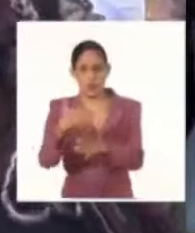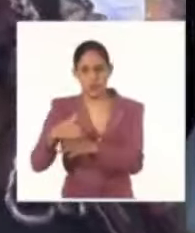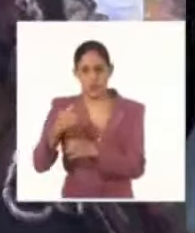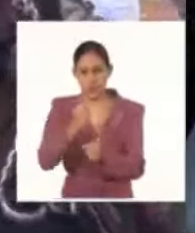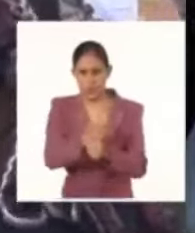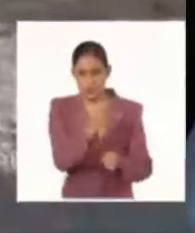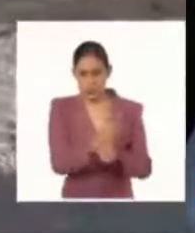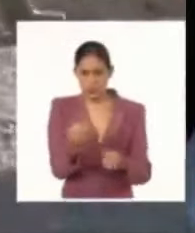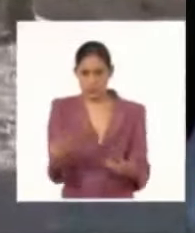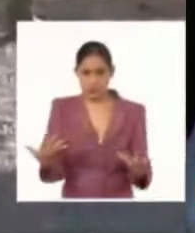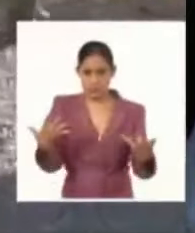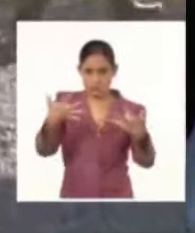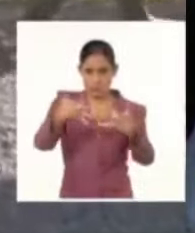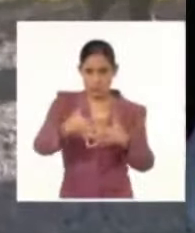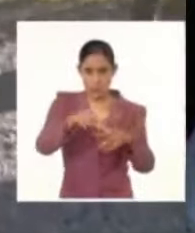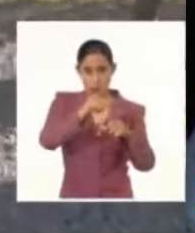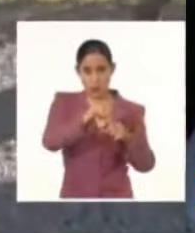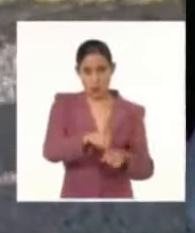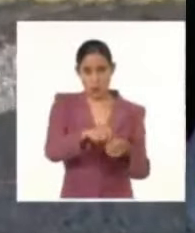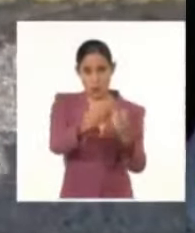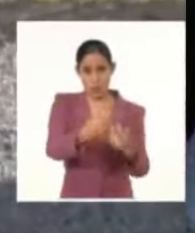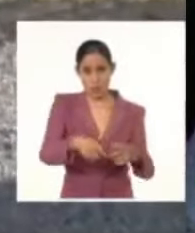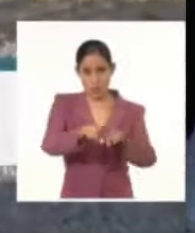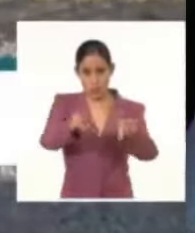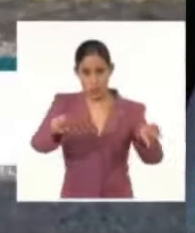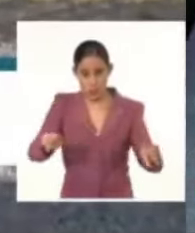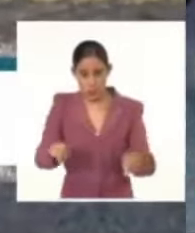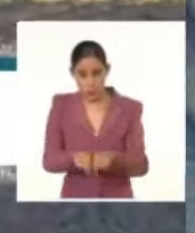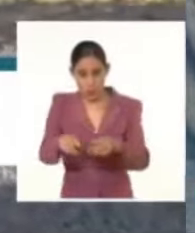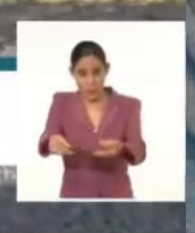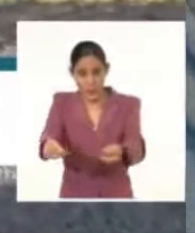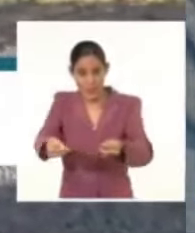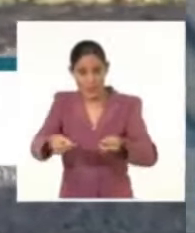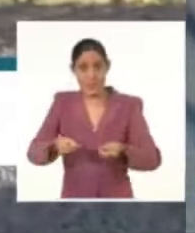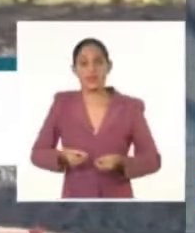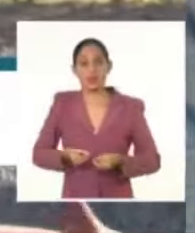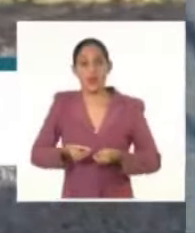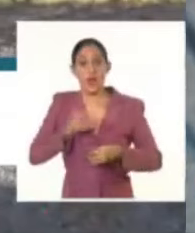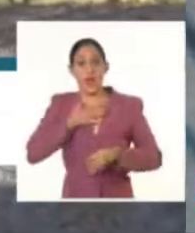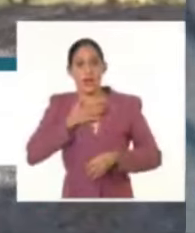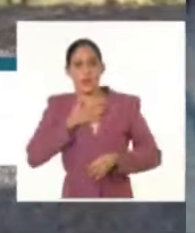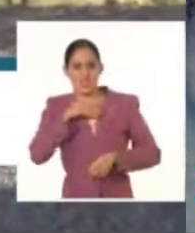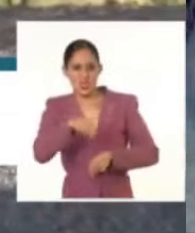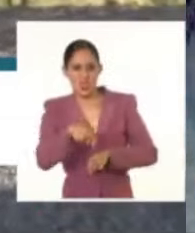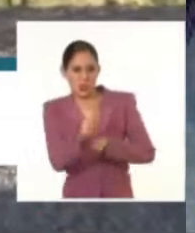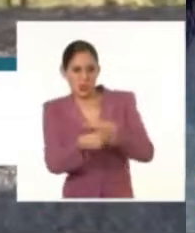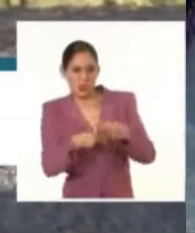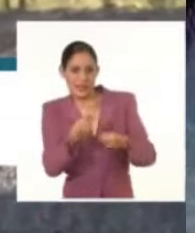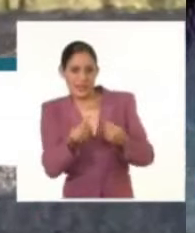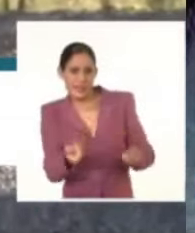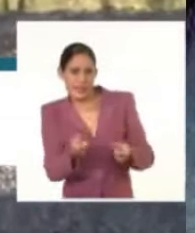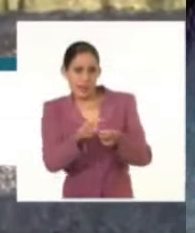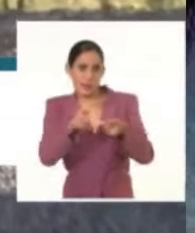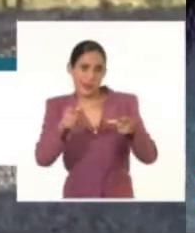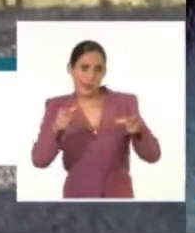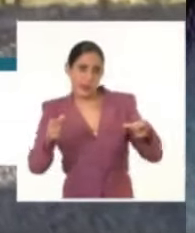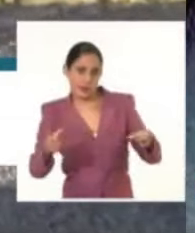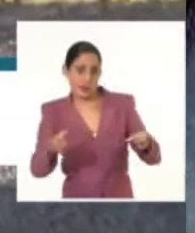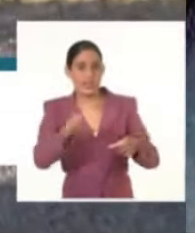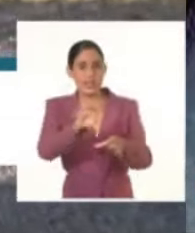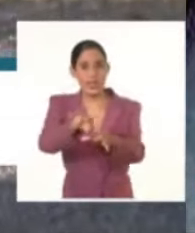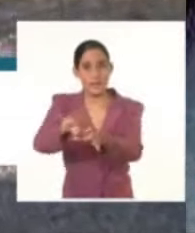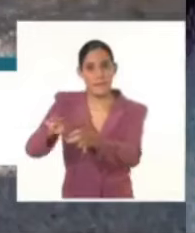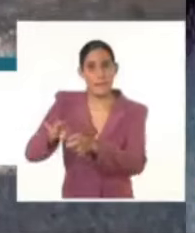a la agricultura. Me dieron un pedazo de tierra, un 0.30. En eso yo me amplié un poquito más y he sembrado yuca,